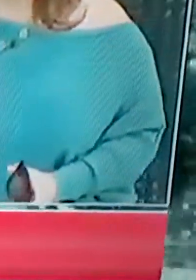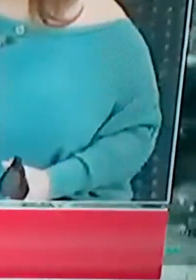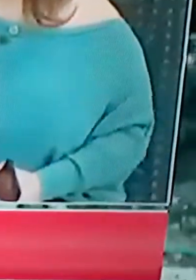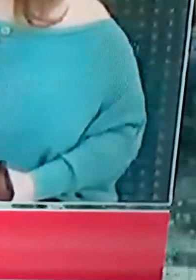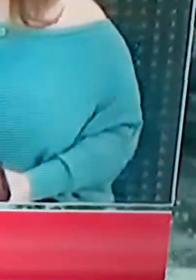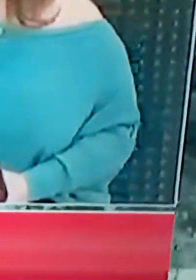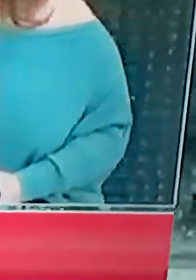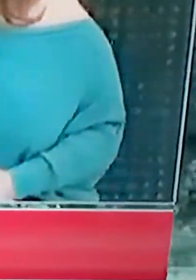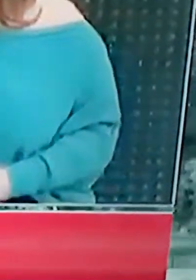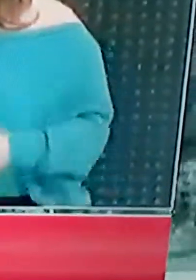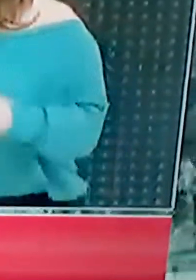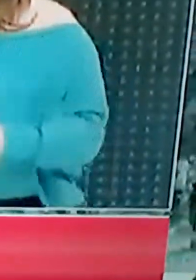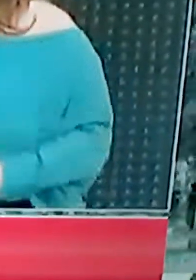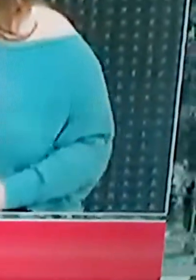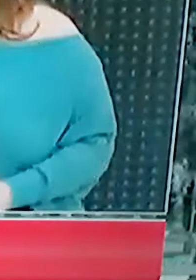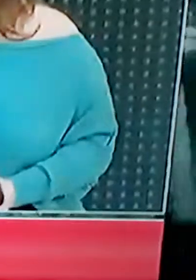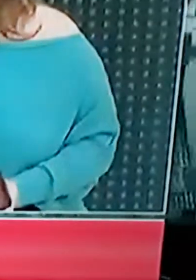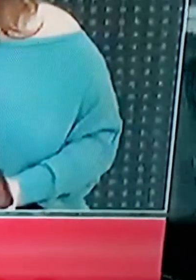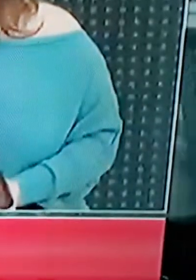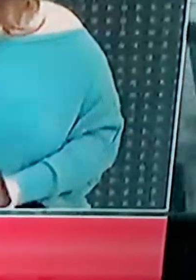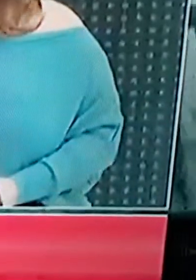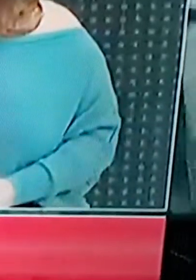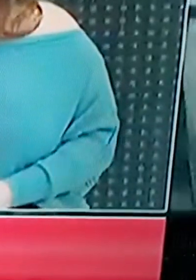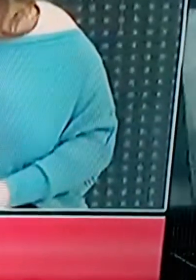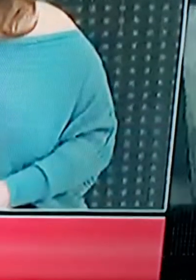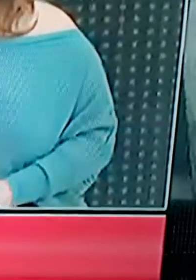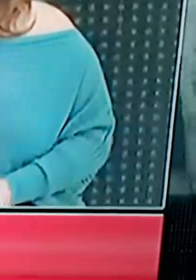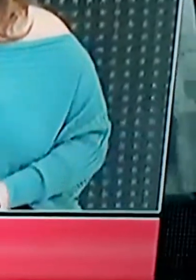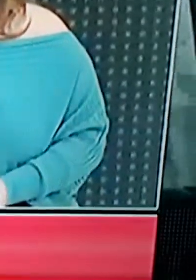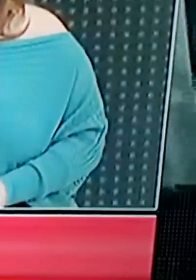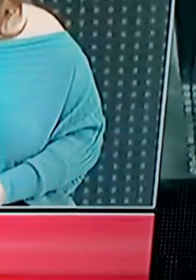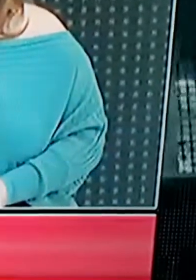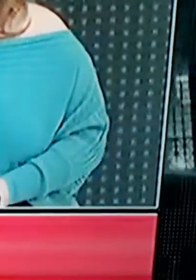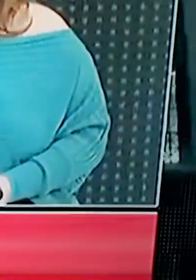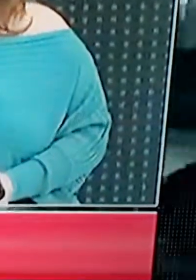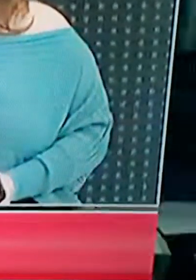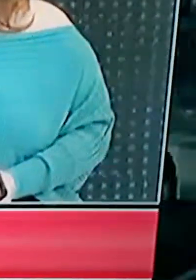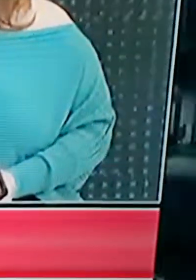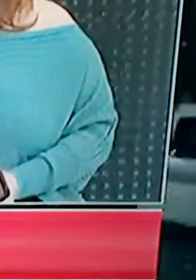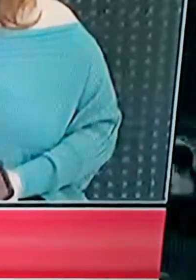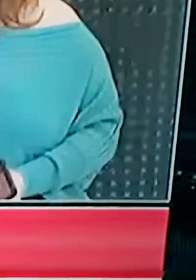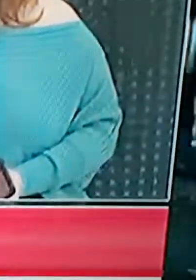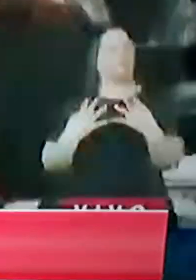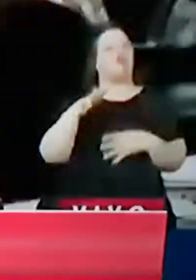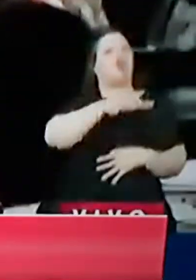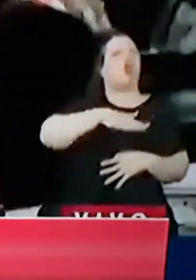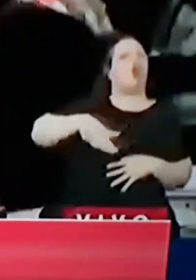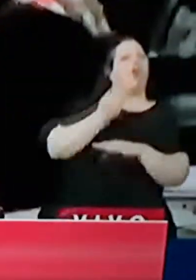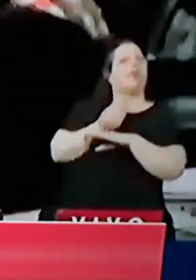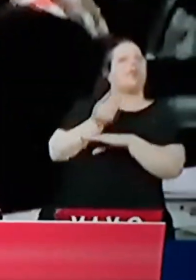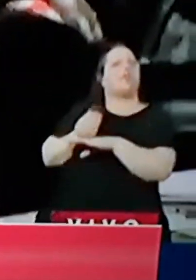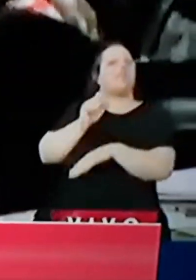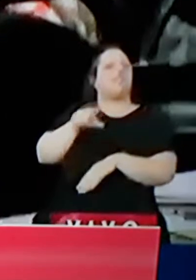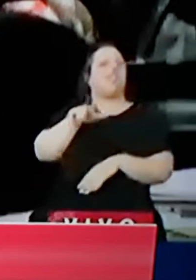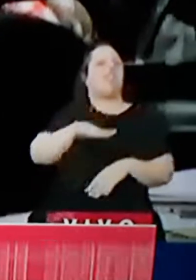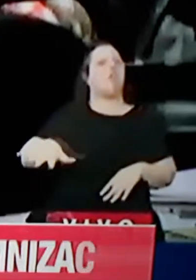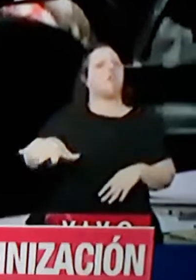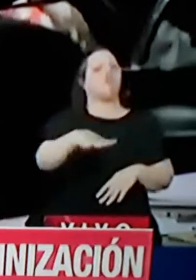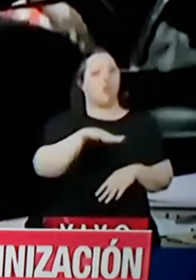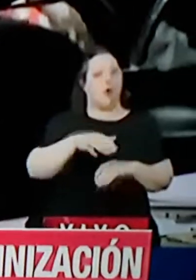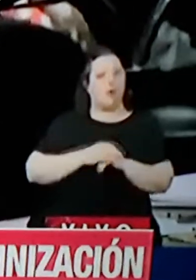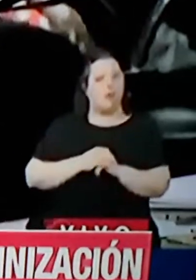valientes, como lo era Eve. Por eso queríamos compartir y repudiar las palabras de José Luis Espert. Y es en este recinto